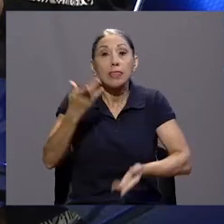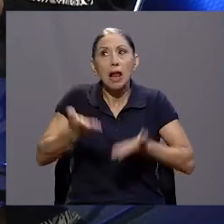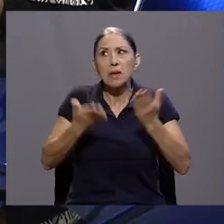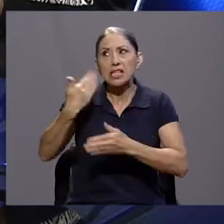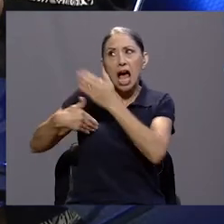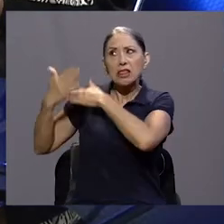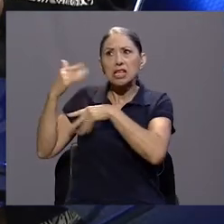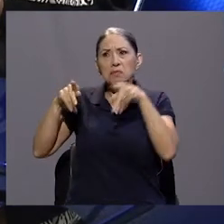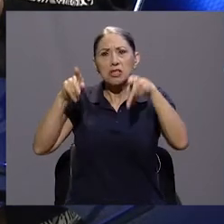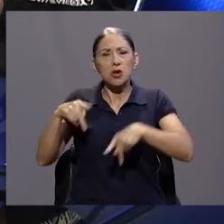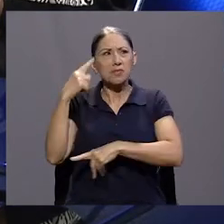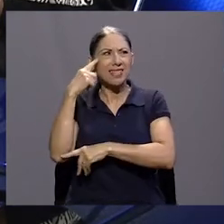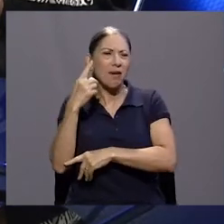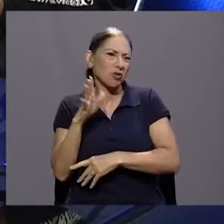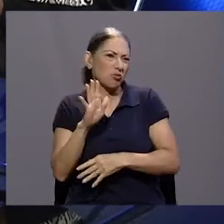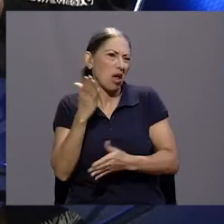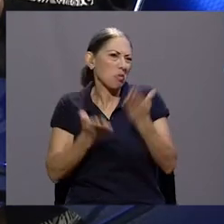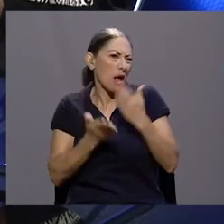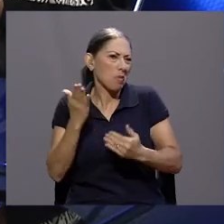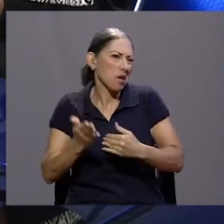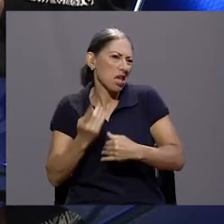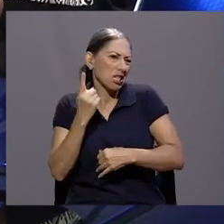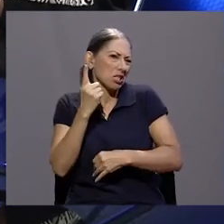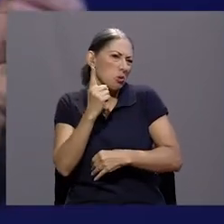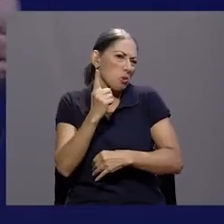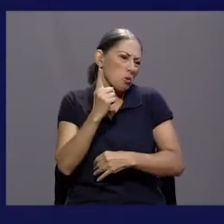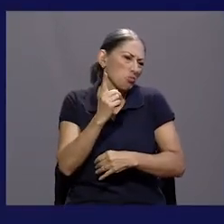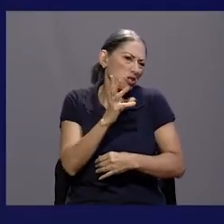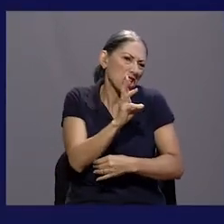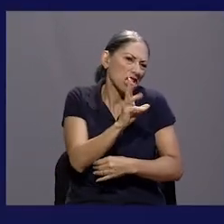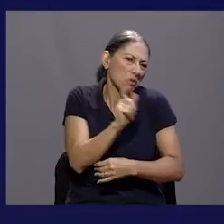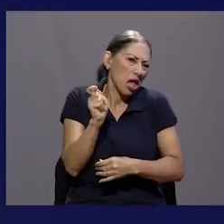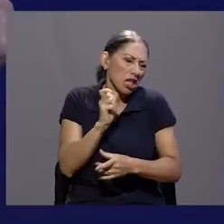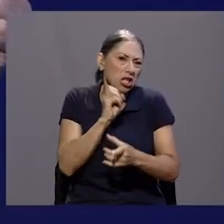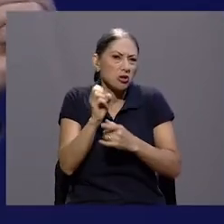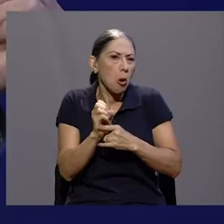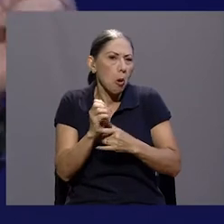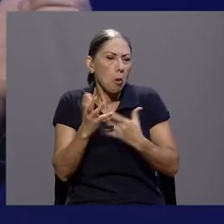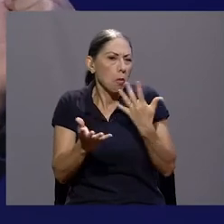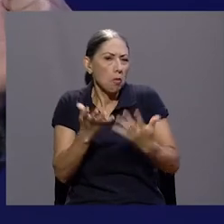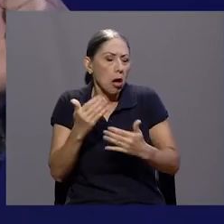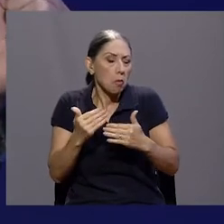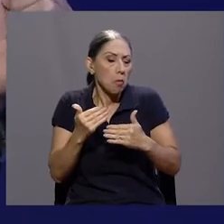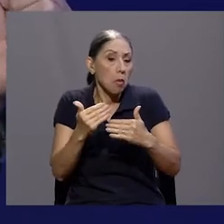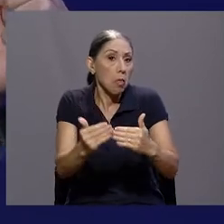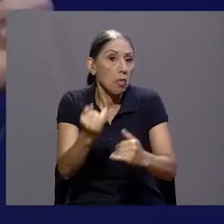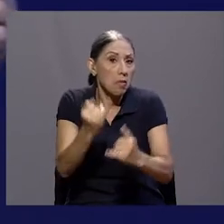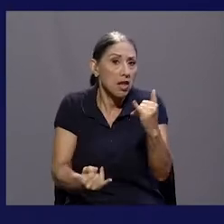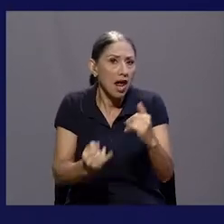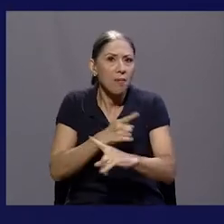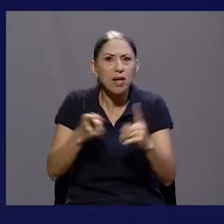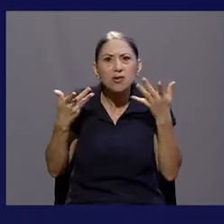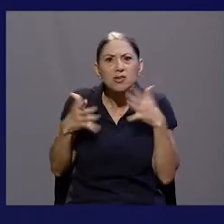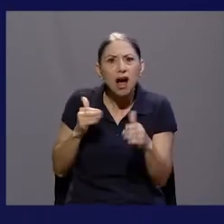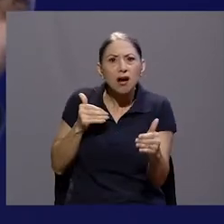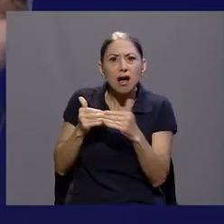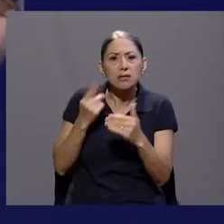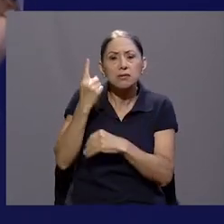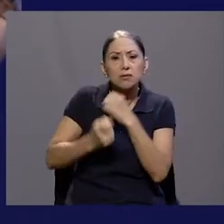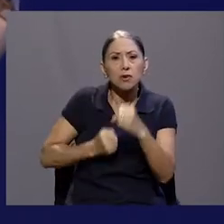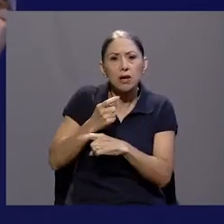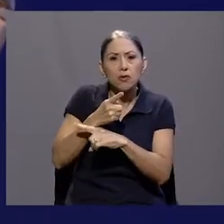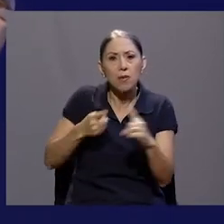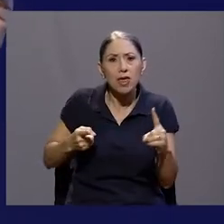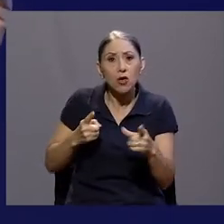no queríamos como pensar que esto iba a durar más de seis meses y ya vamos casi que para año y medio si entonces también vamos pasando por